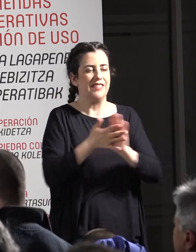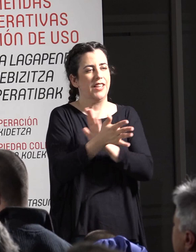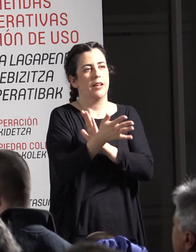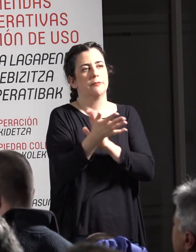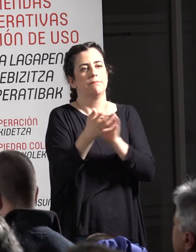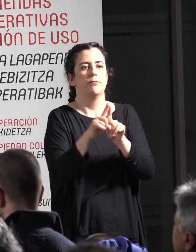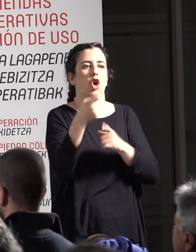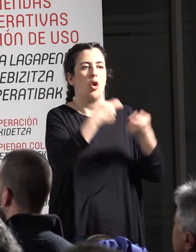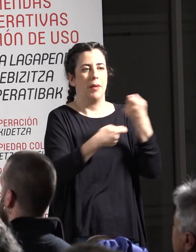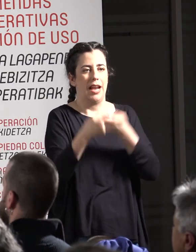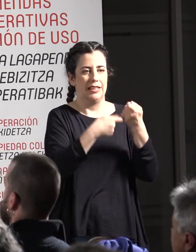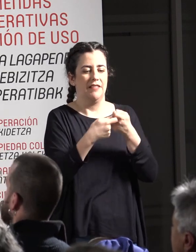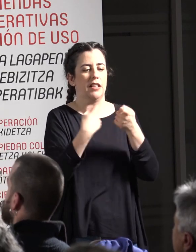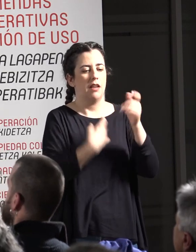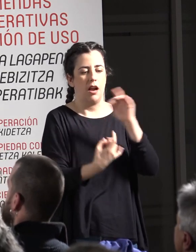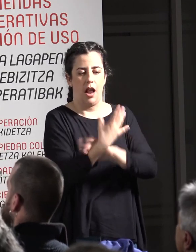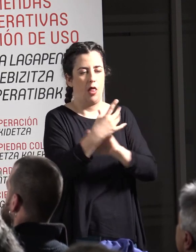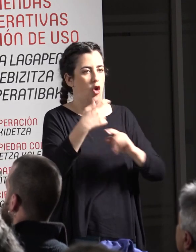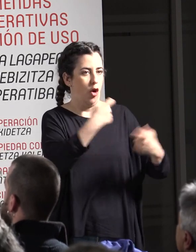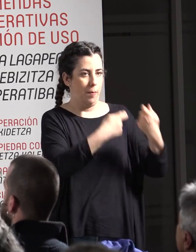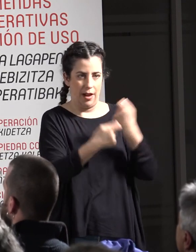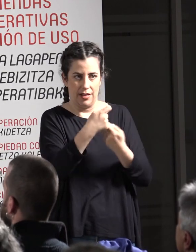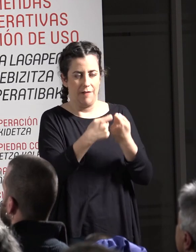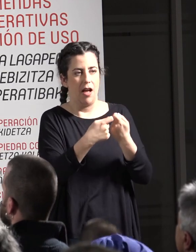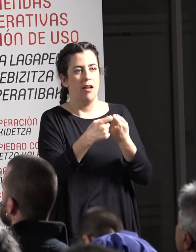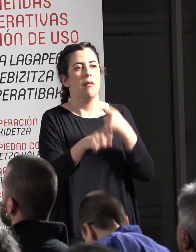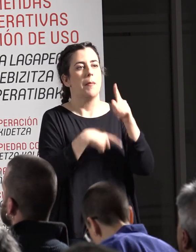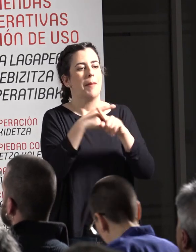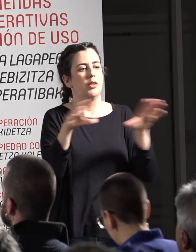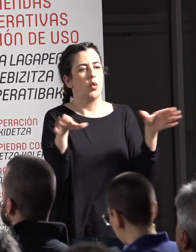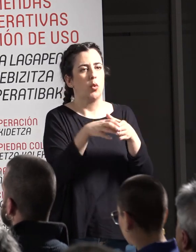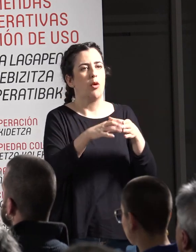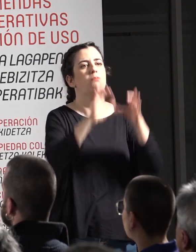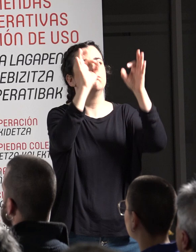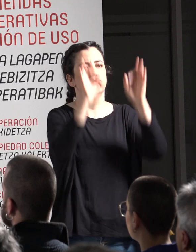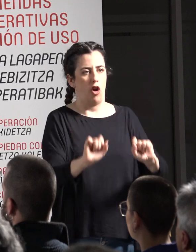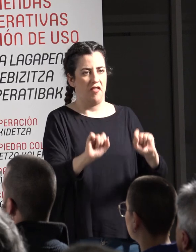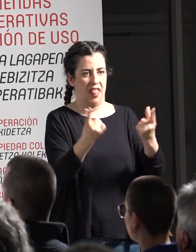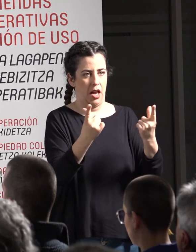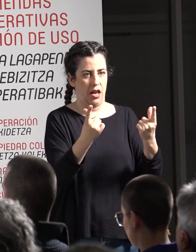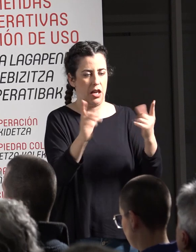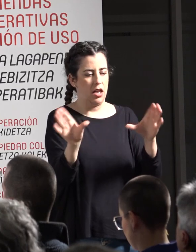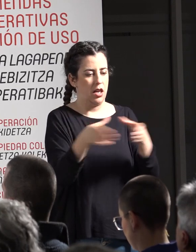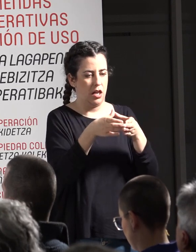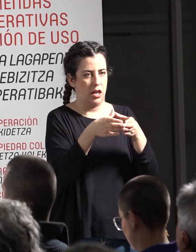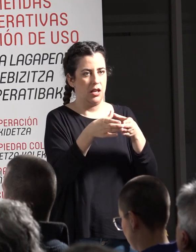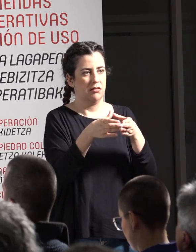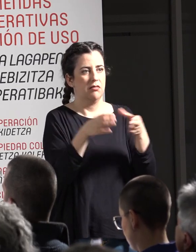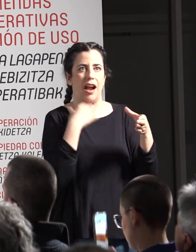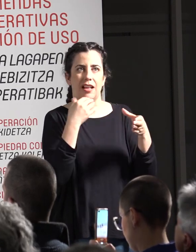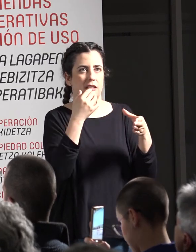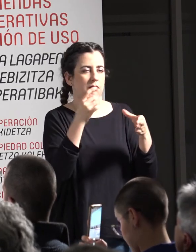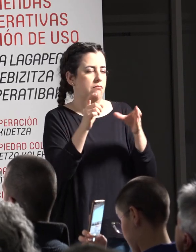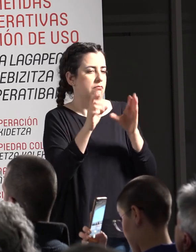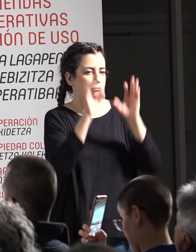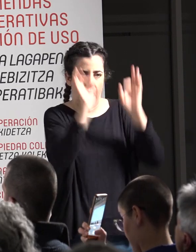la cooperativa debe estar constituida y el grupo cerrado en su totalidad o prácticamente en su